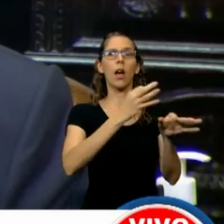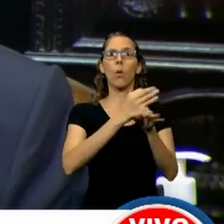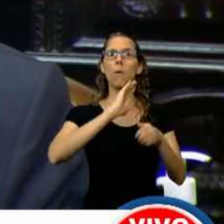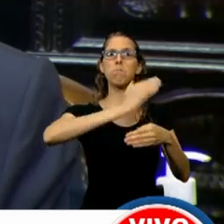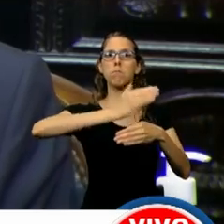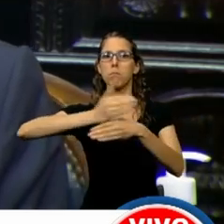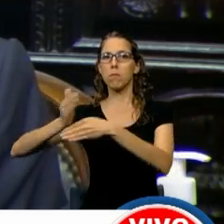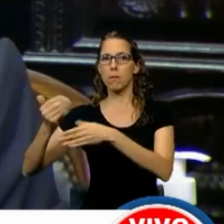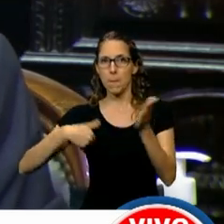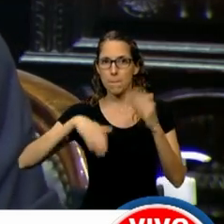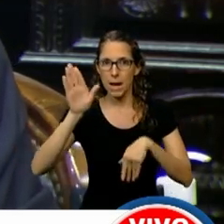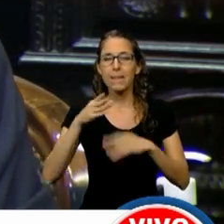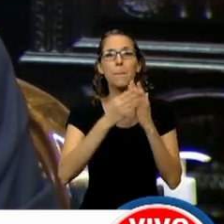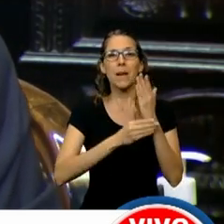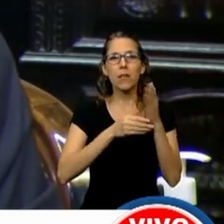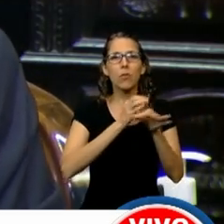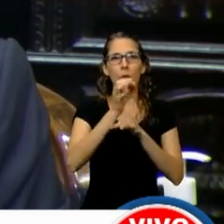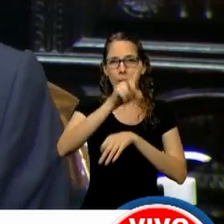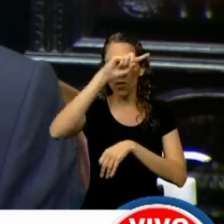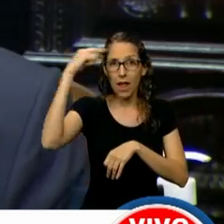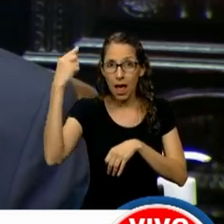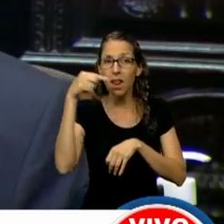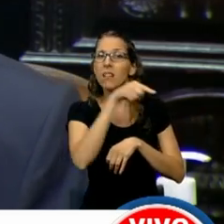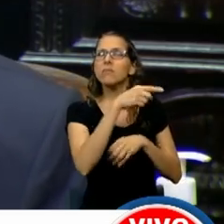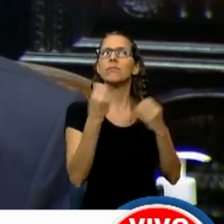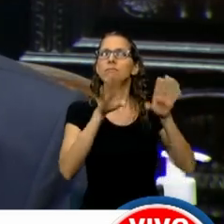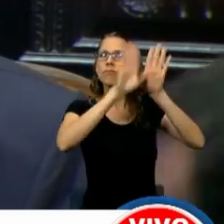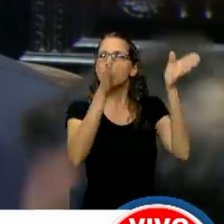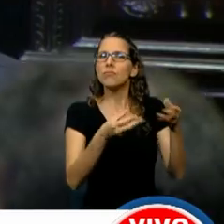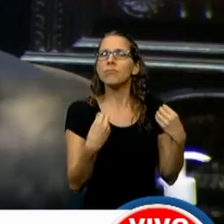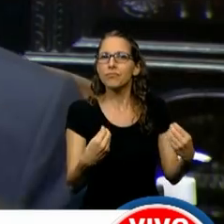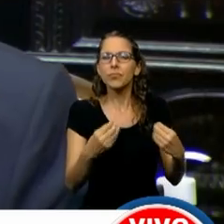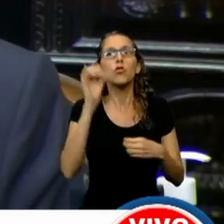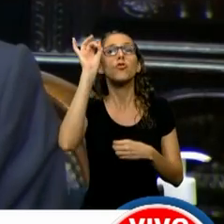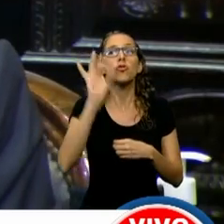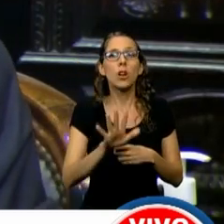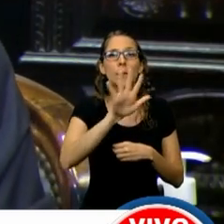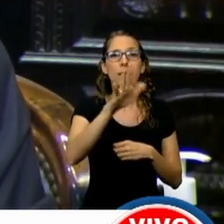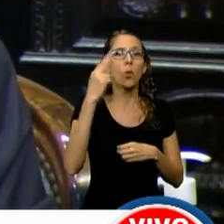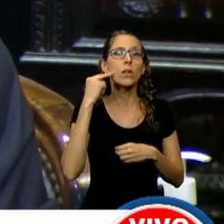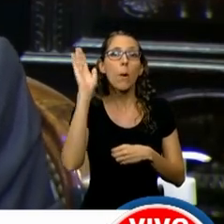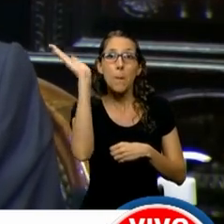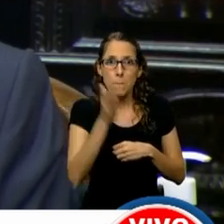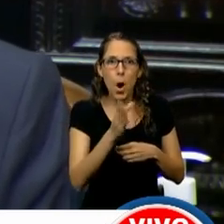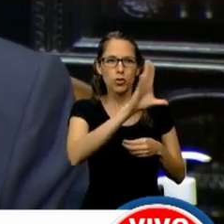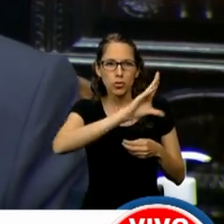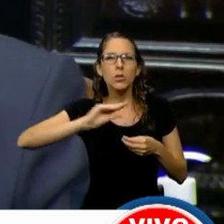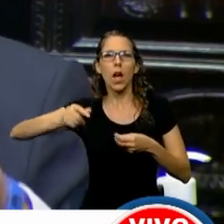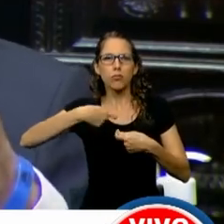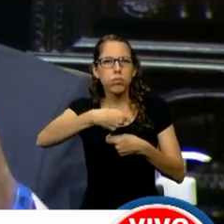ministerio de educación de la nación solamente ejecutó el 59 por ciento de su presupuesto